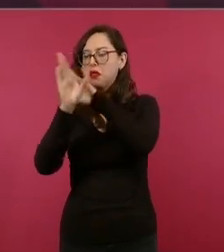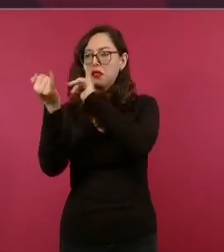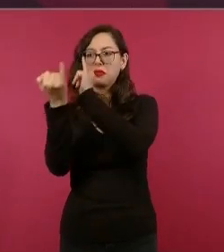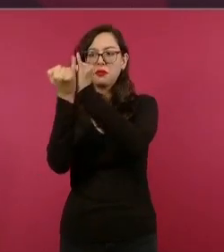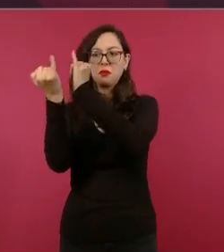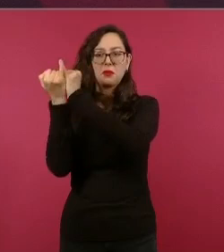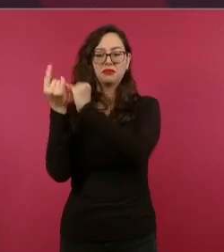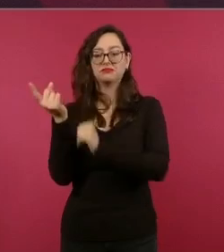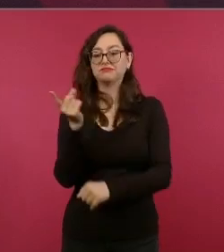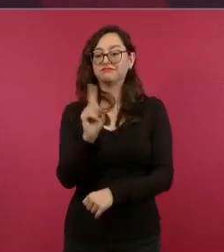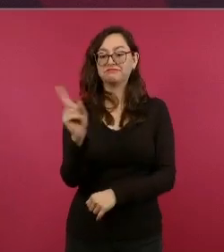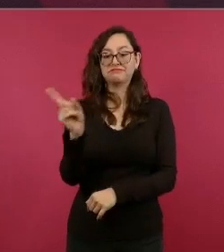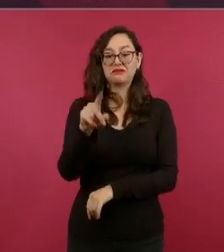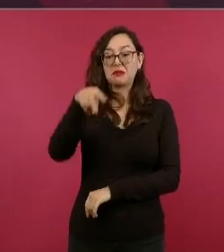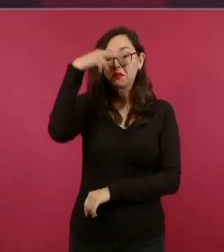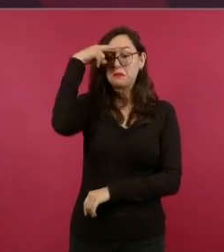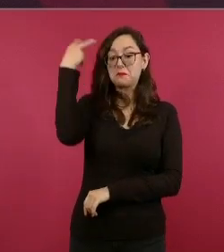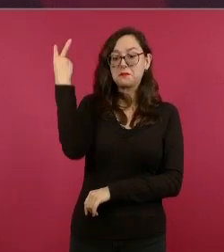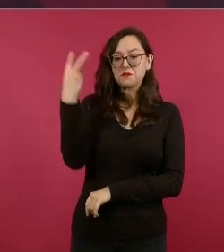no.